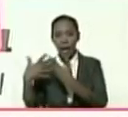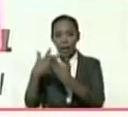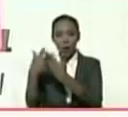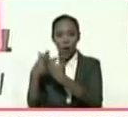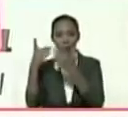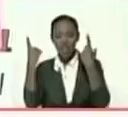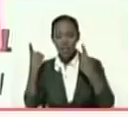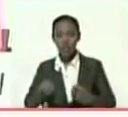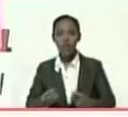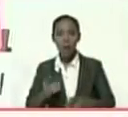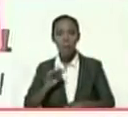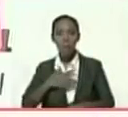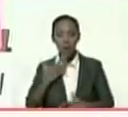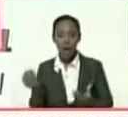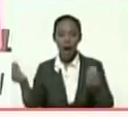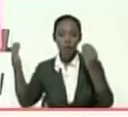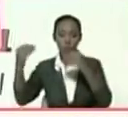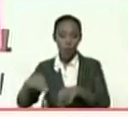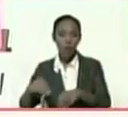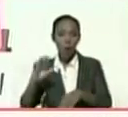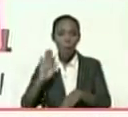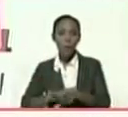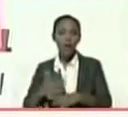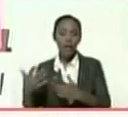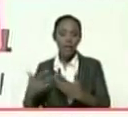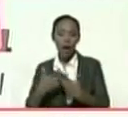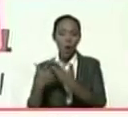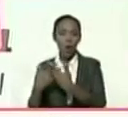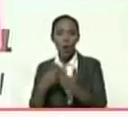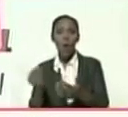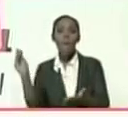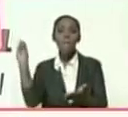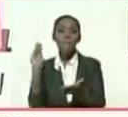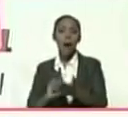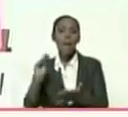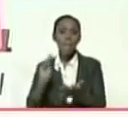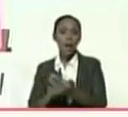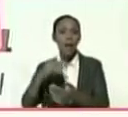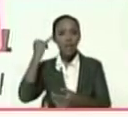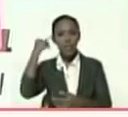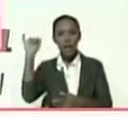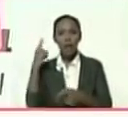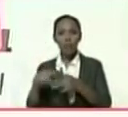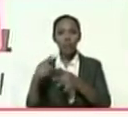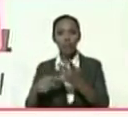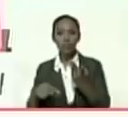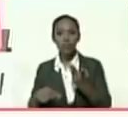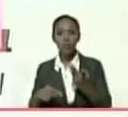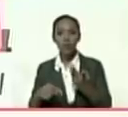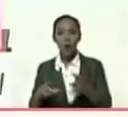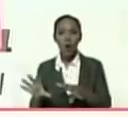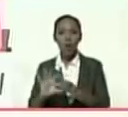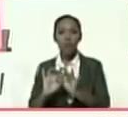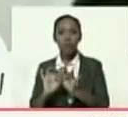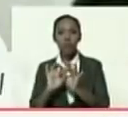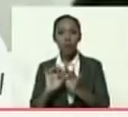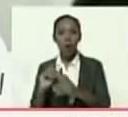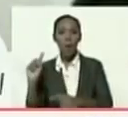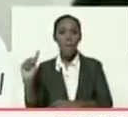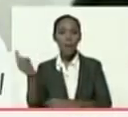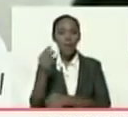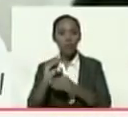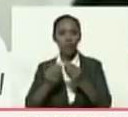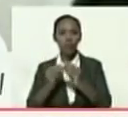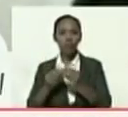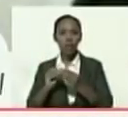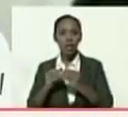podían tomarse hasta por consenso, porque es Estados Unidos que quiere imponer las cosas. O la UNASUR, lo primero que hicieron fue